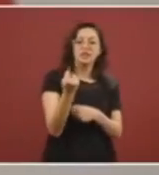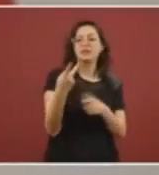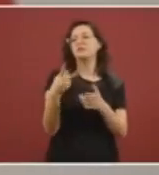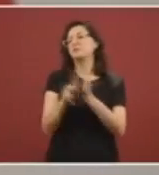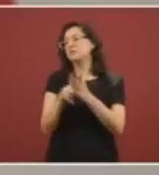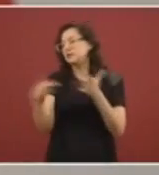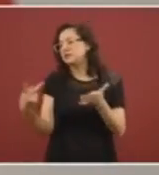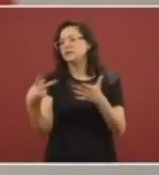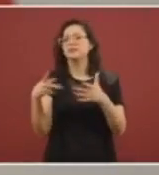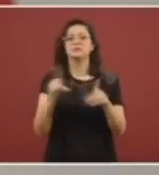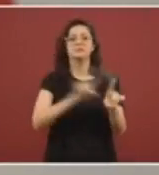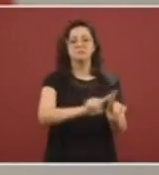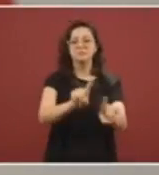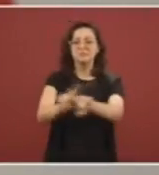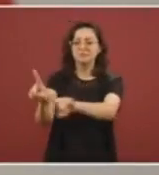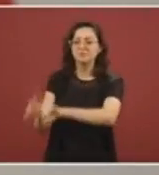periodistas,